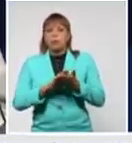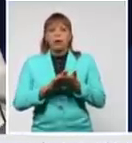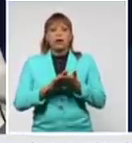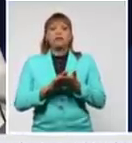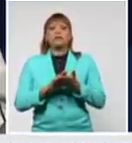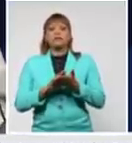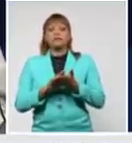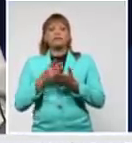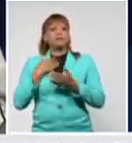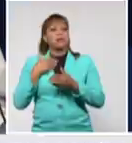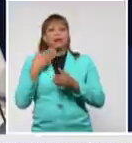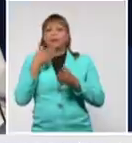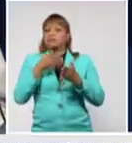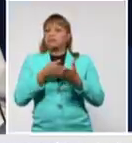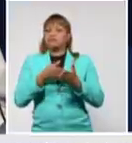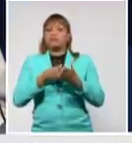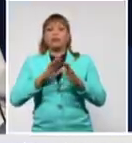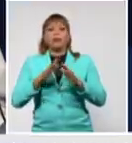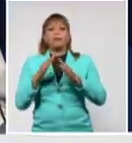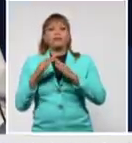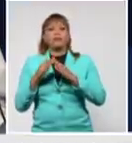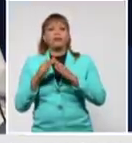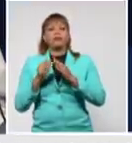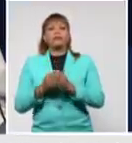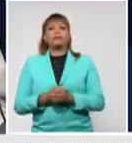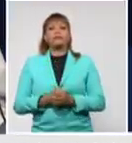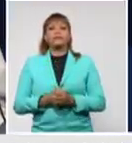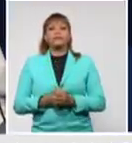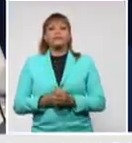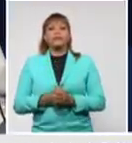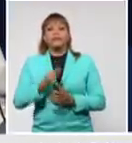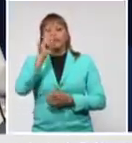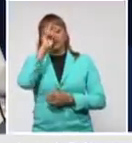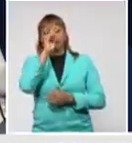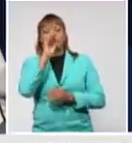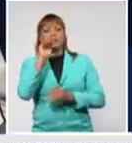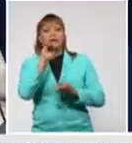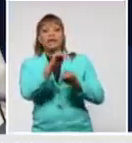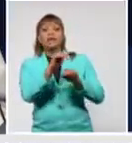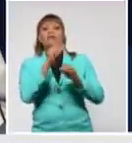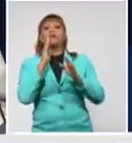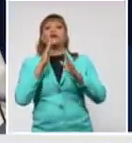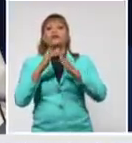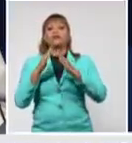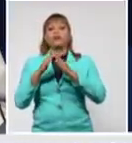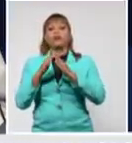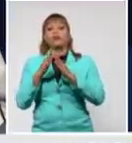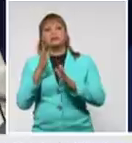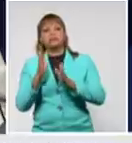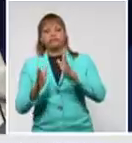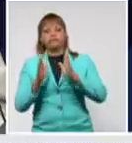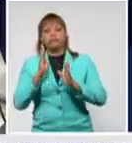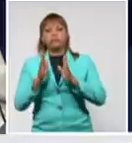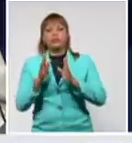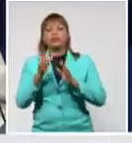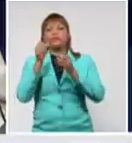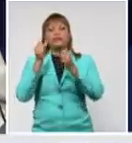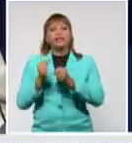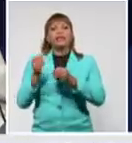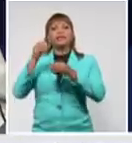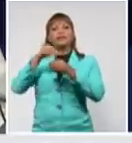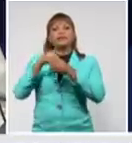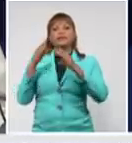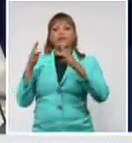incorporan a hacer la cuarentena, el ingreso domiciliario por un periodo en sus domicilios.